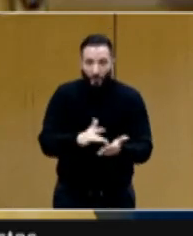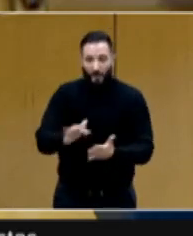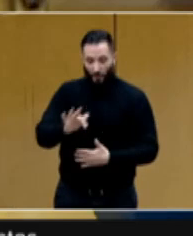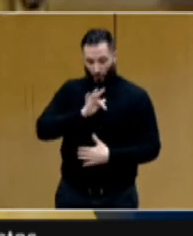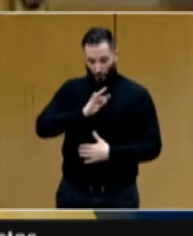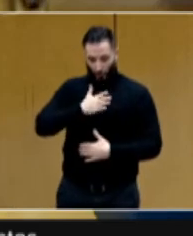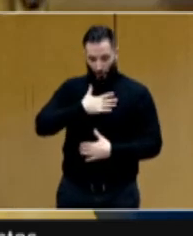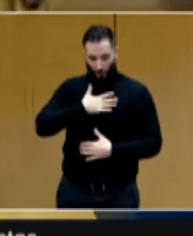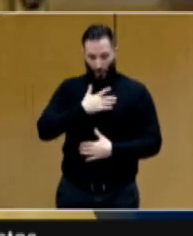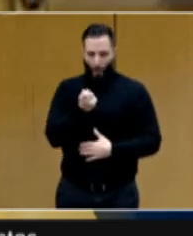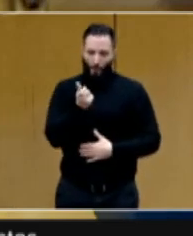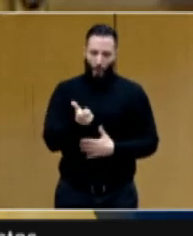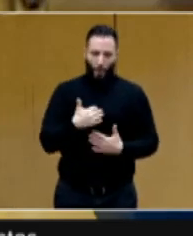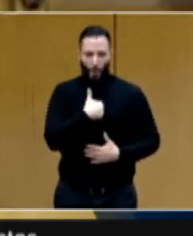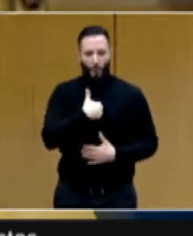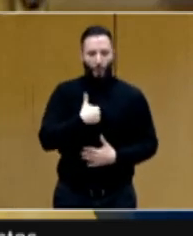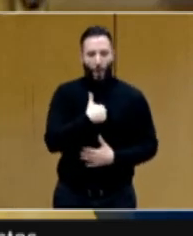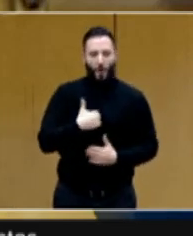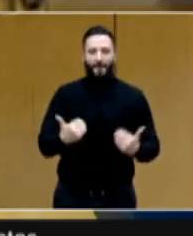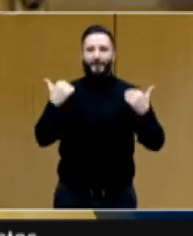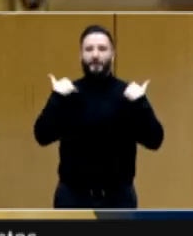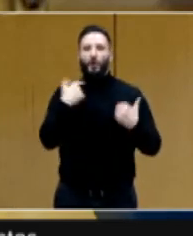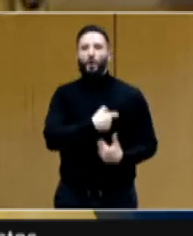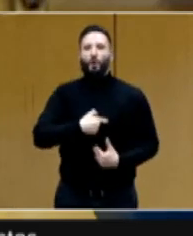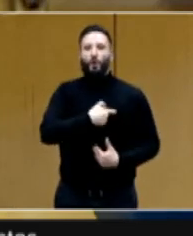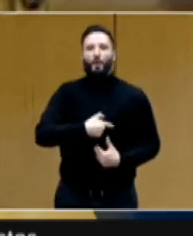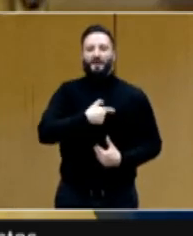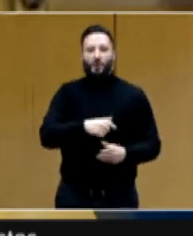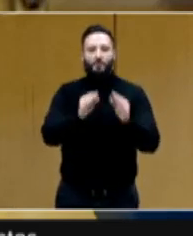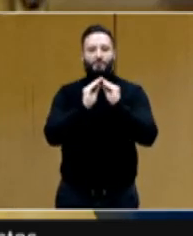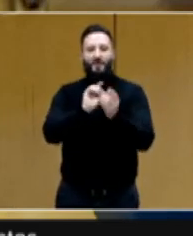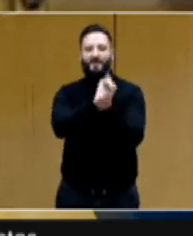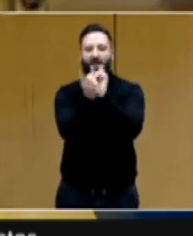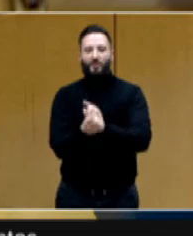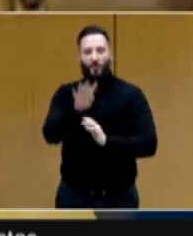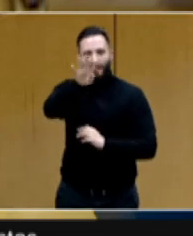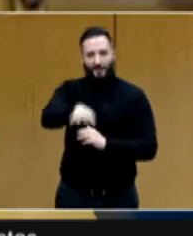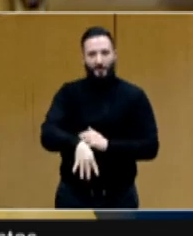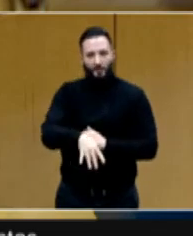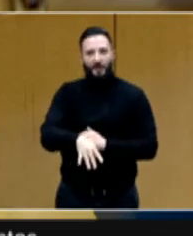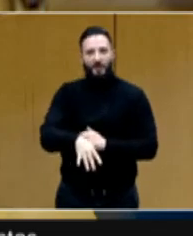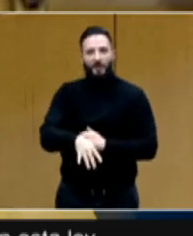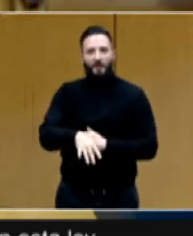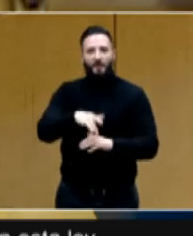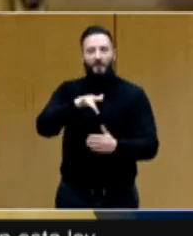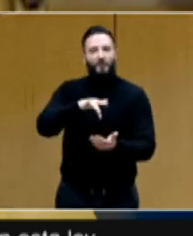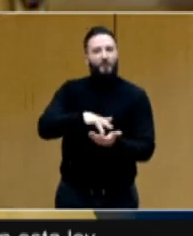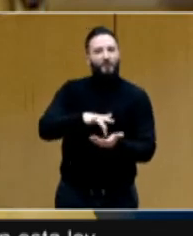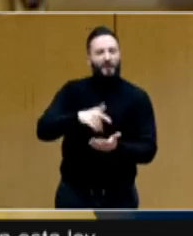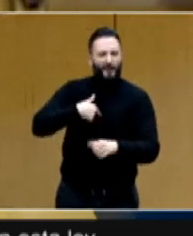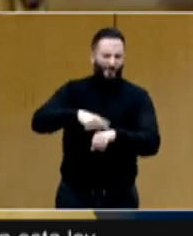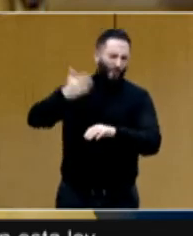poco como representante a la comisión de codificación de Cataluña que lleva ocupándose también de esas materias hace bastante tiempo y